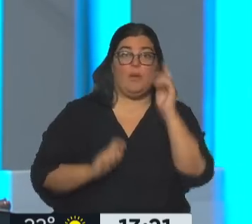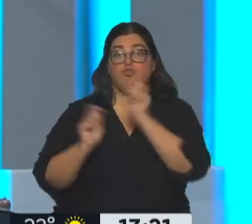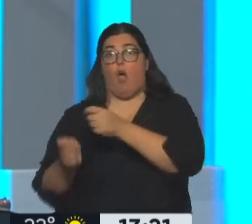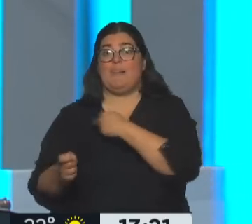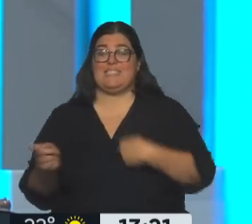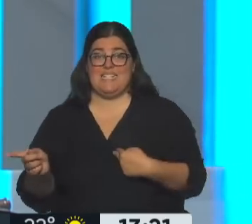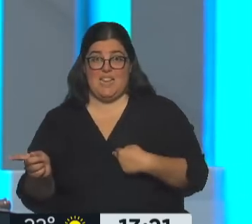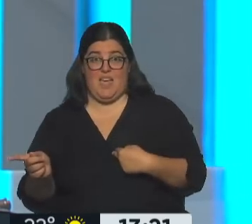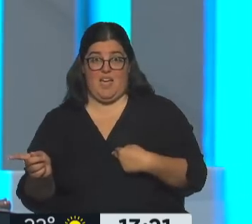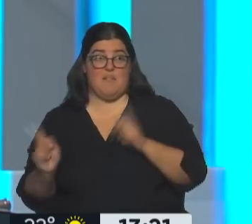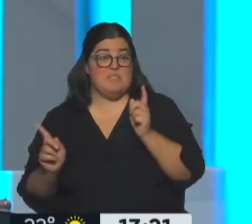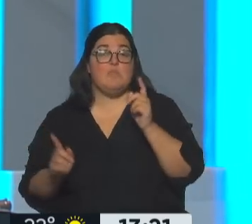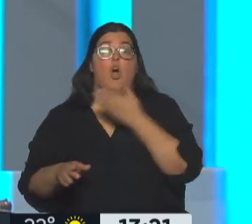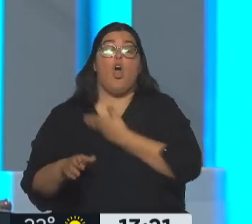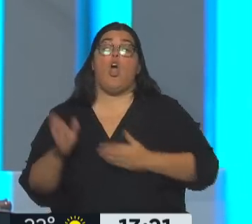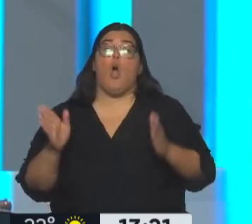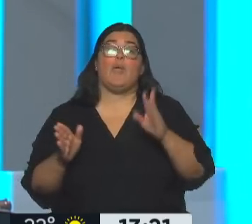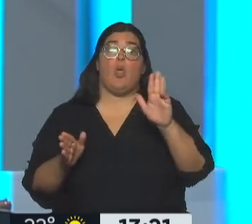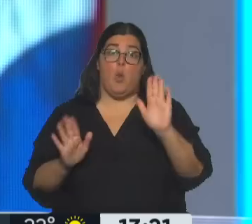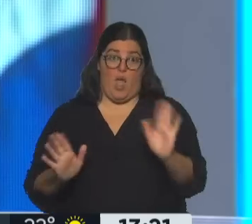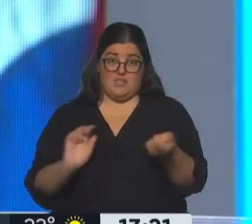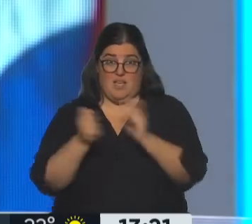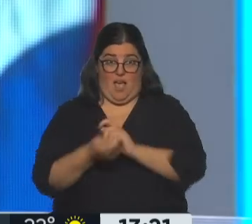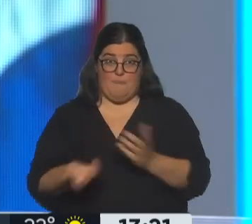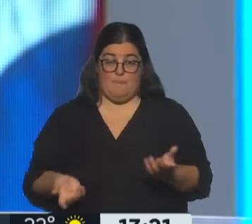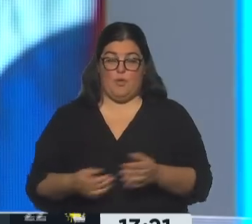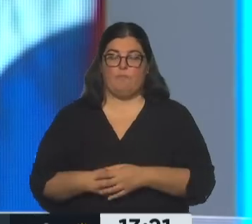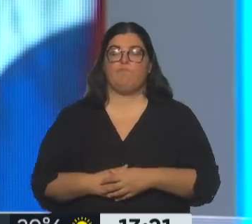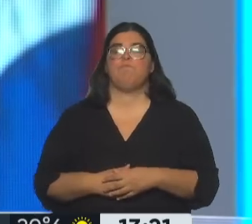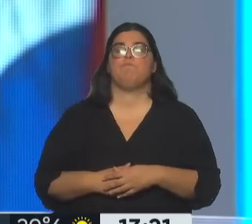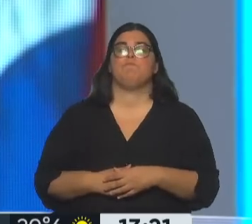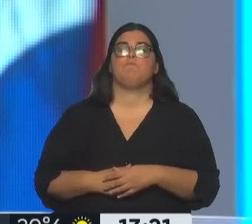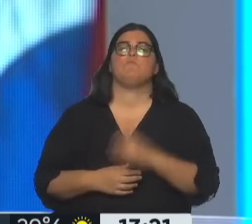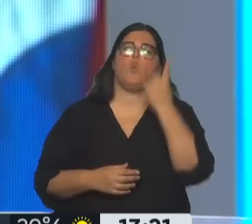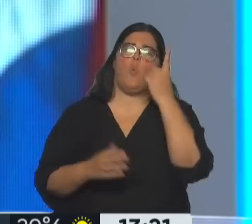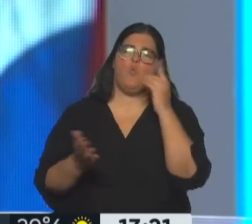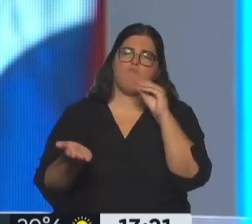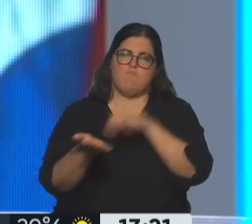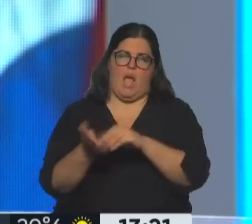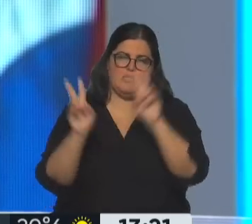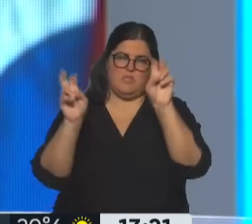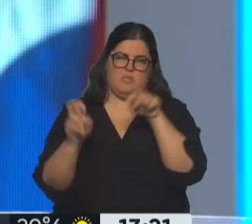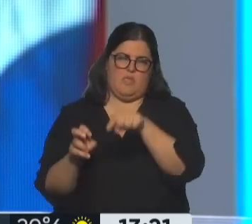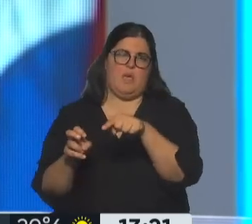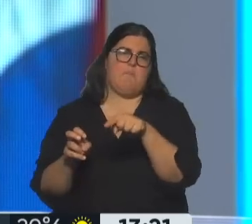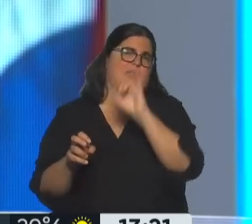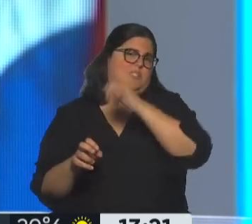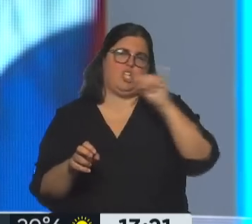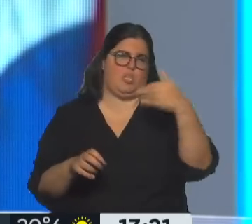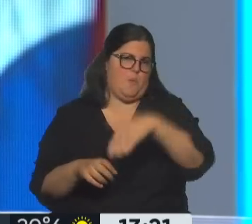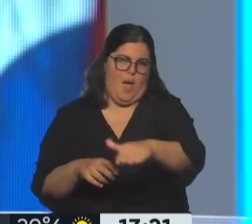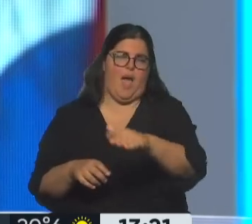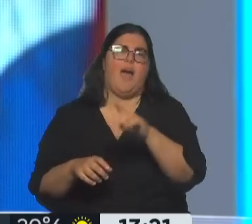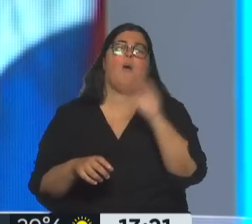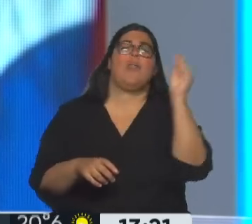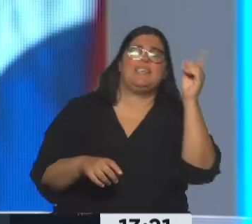se da también durante el gobierno de Lula. Y falta todavía un punto más que yo creo que es inevitable que llegue, que es la firma por